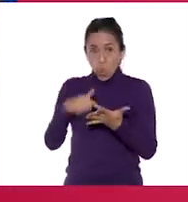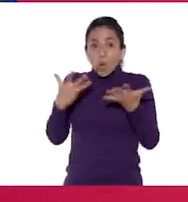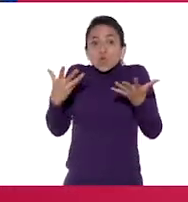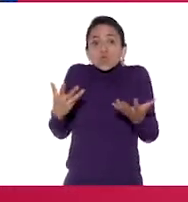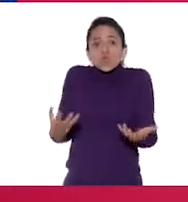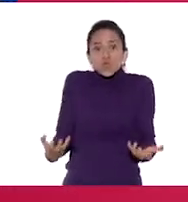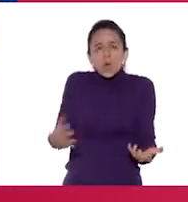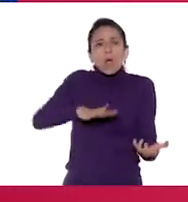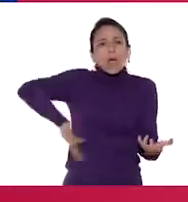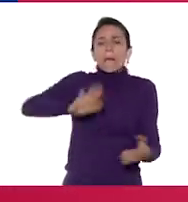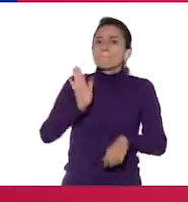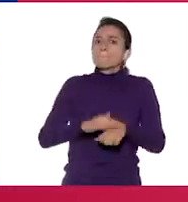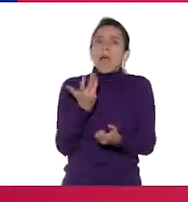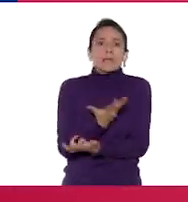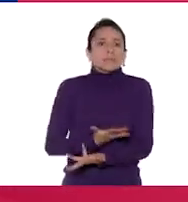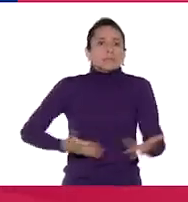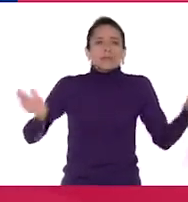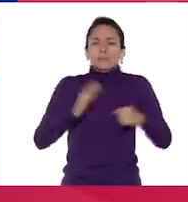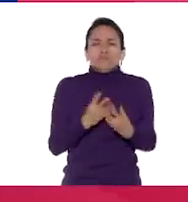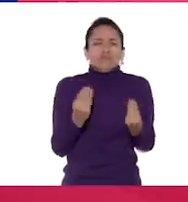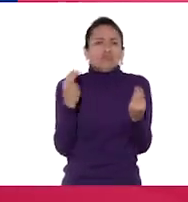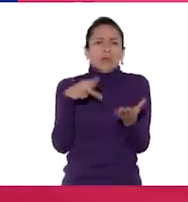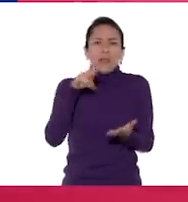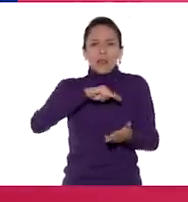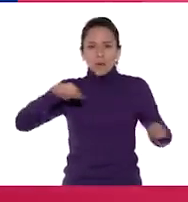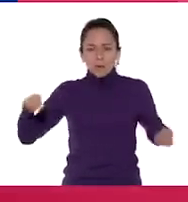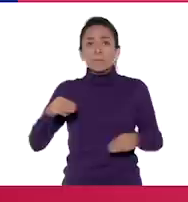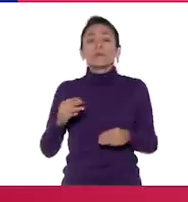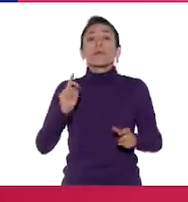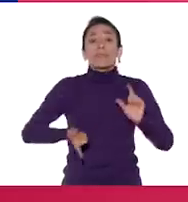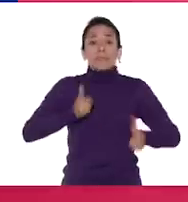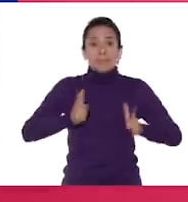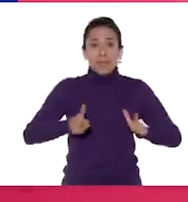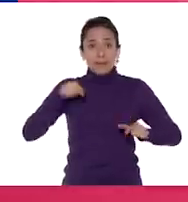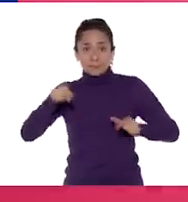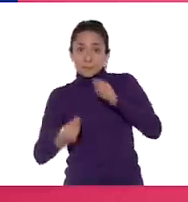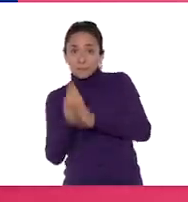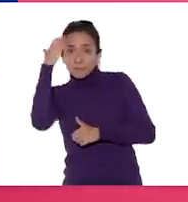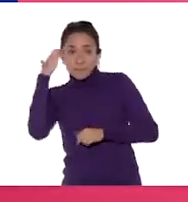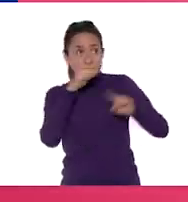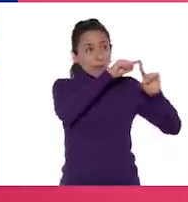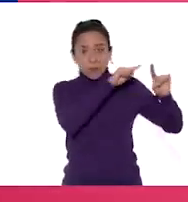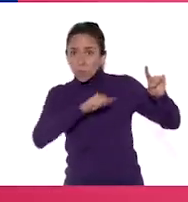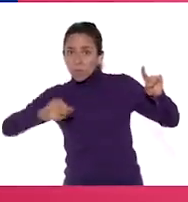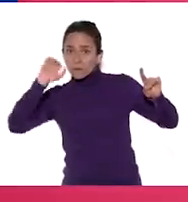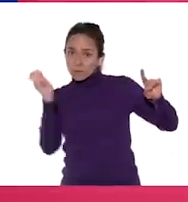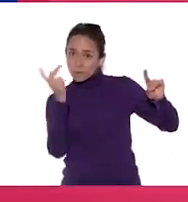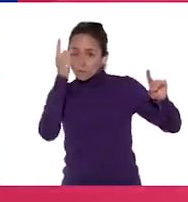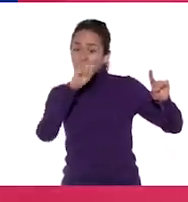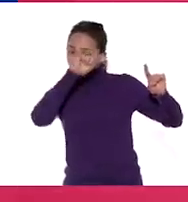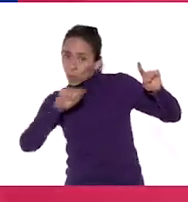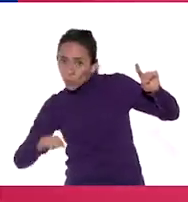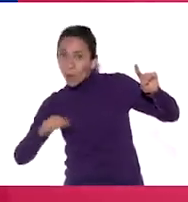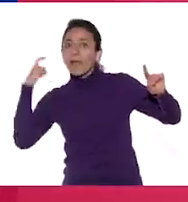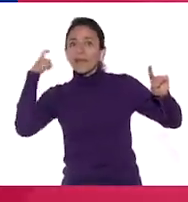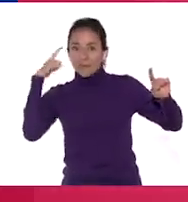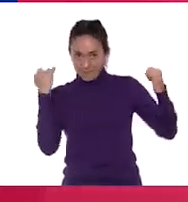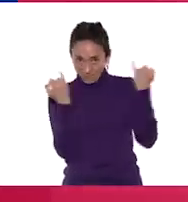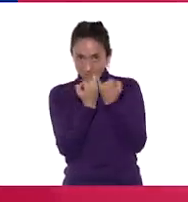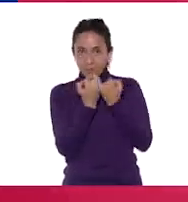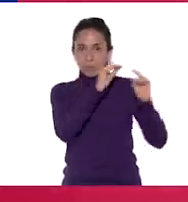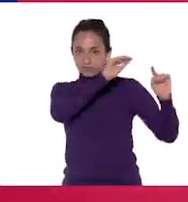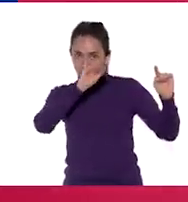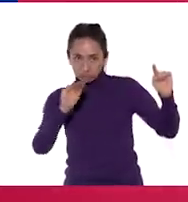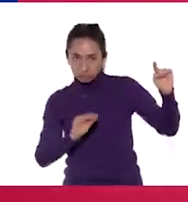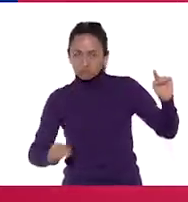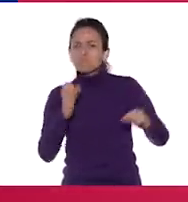Sus 629 mil kilómetros se extienden desde Texas y Nuevo México hasta San Luis Potosí y Querétaro. Los 3 lugares que visitamos